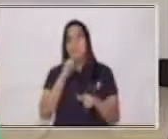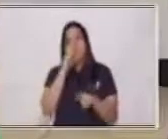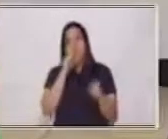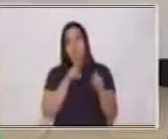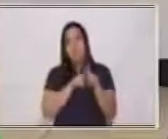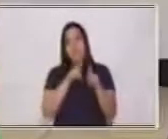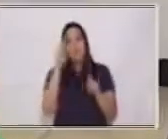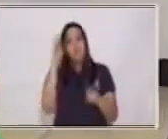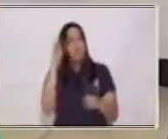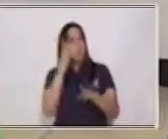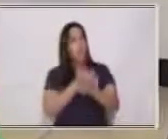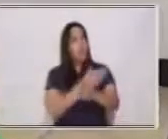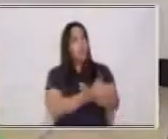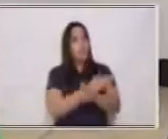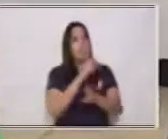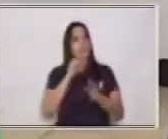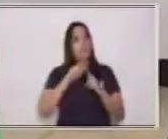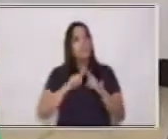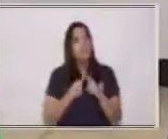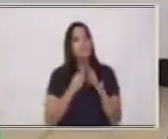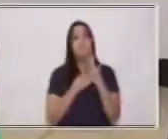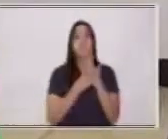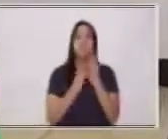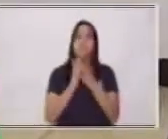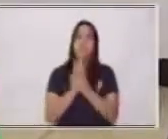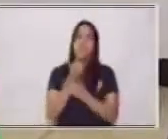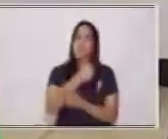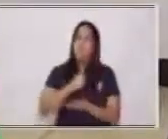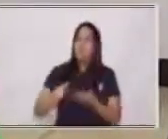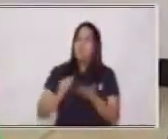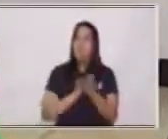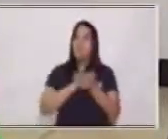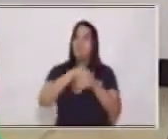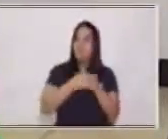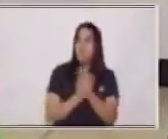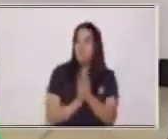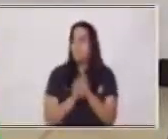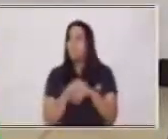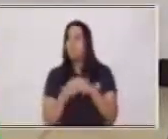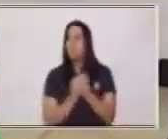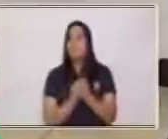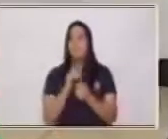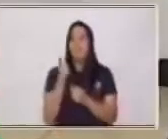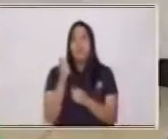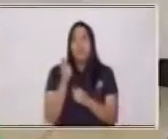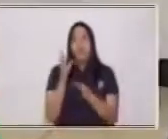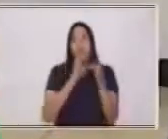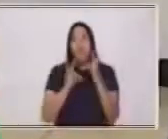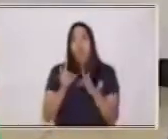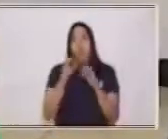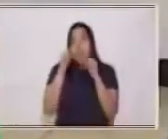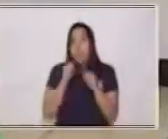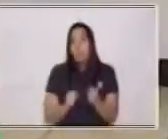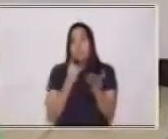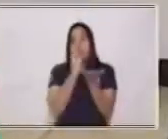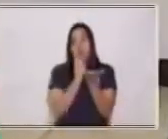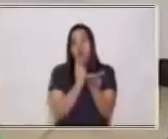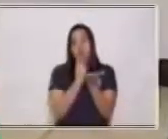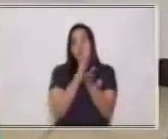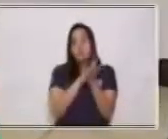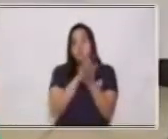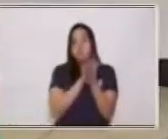te recomiendo que laves tus manos con agua y jabón y si tienes gel, mejor que lo apliques